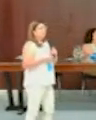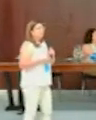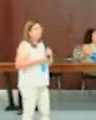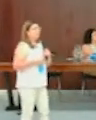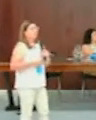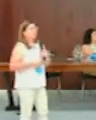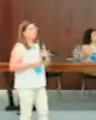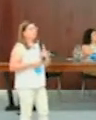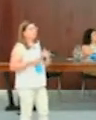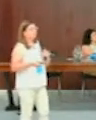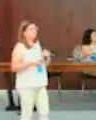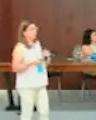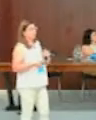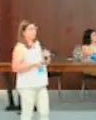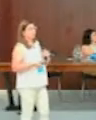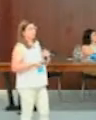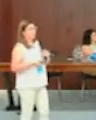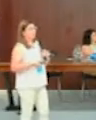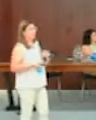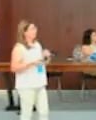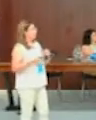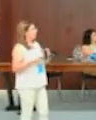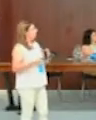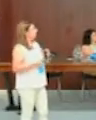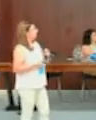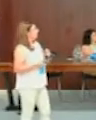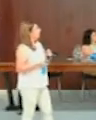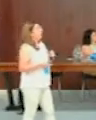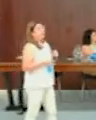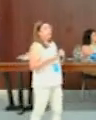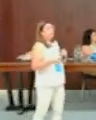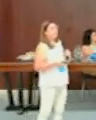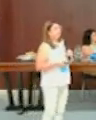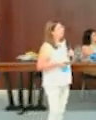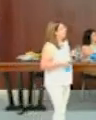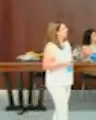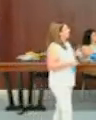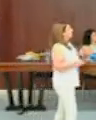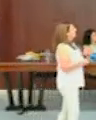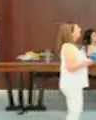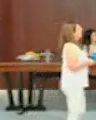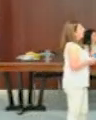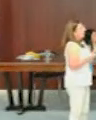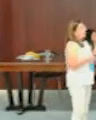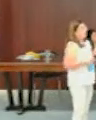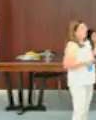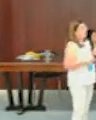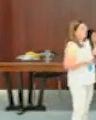¿Por qué hablamos de esto? Porque estamos en una medicina moderna donde vemos que hay muchos factores que llevan a